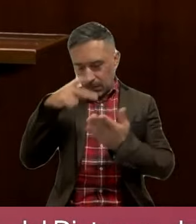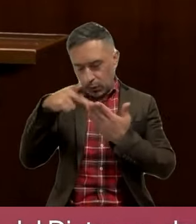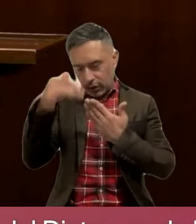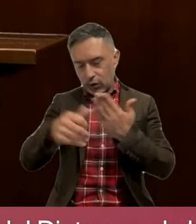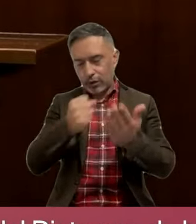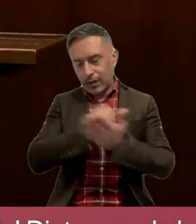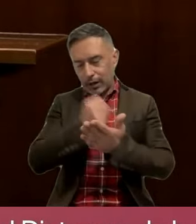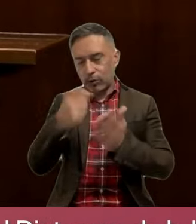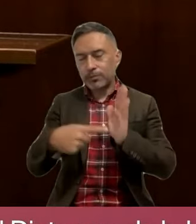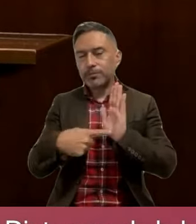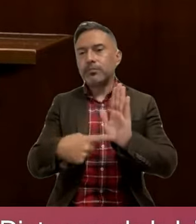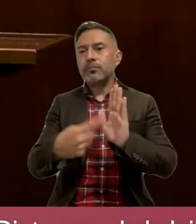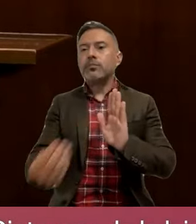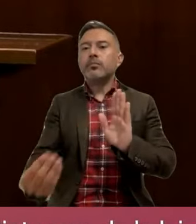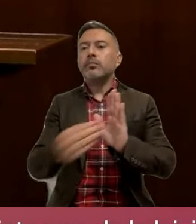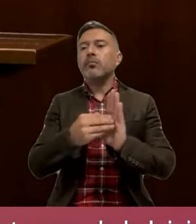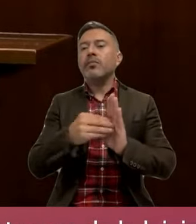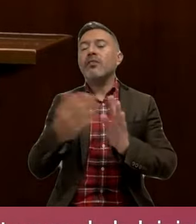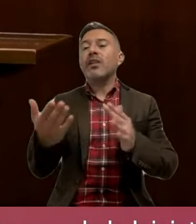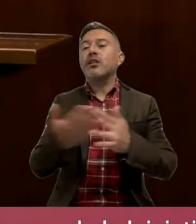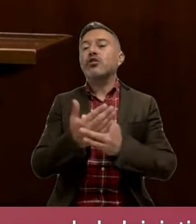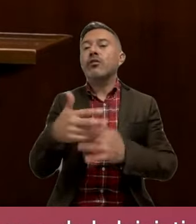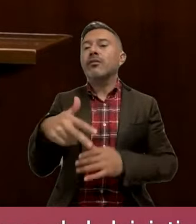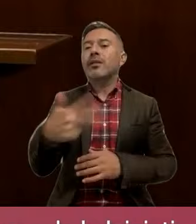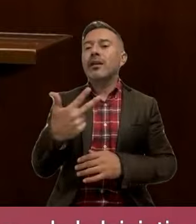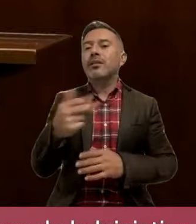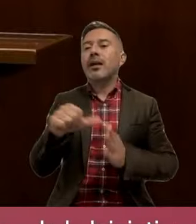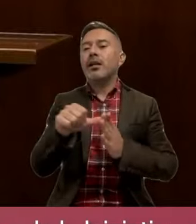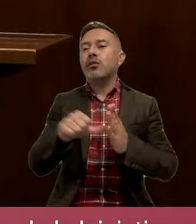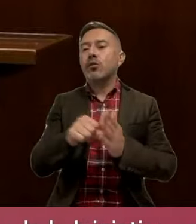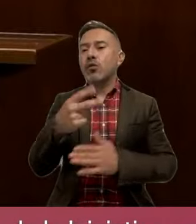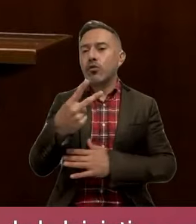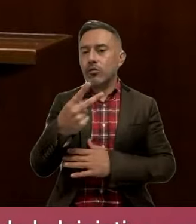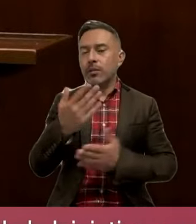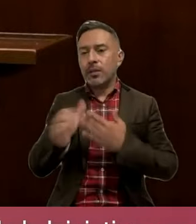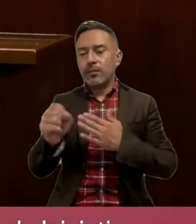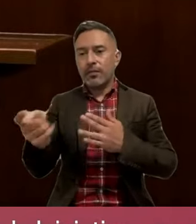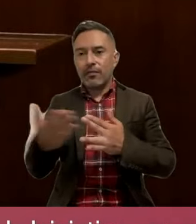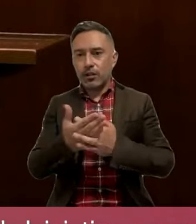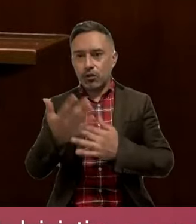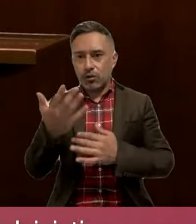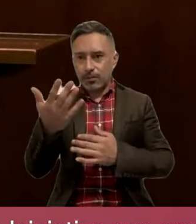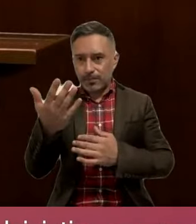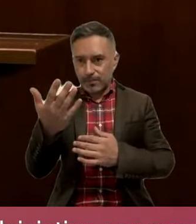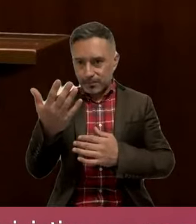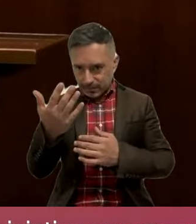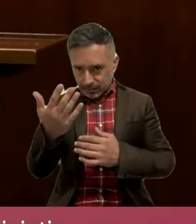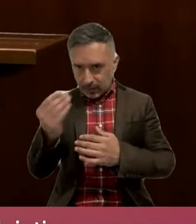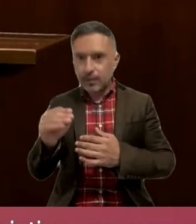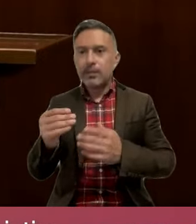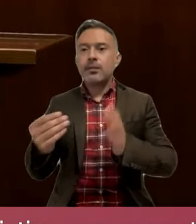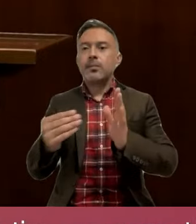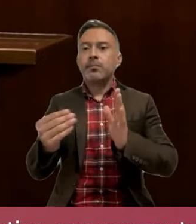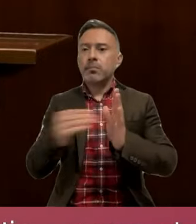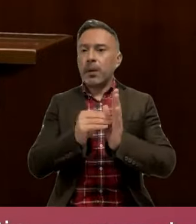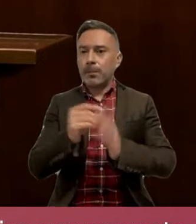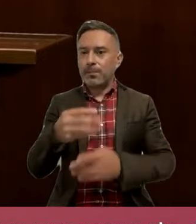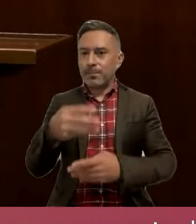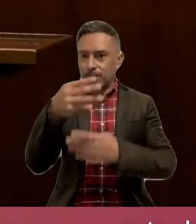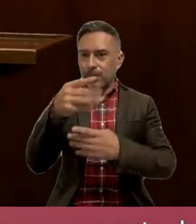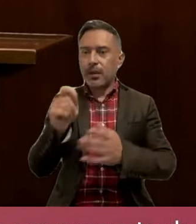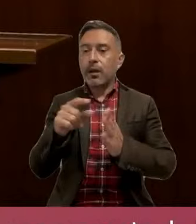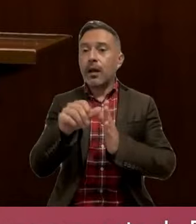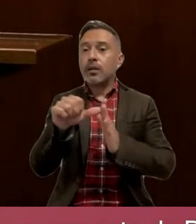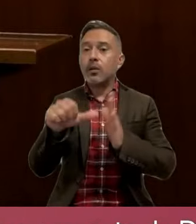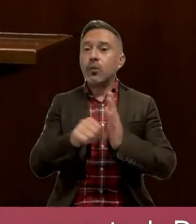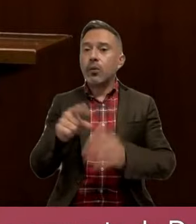adiciona la fracción 13 al artículo 2 y la fracción 10, recorriéndose las subsecuentes, al artículo 122